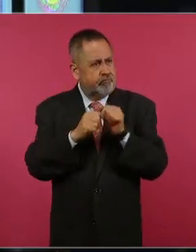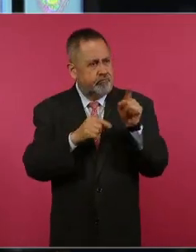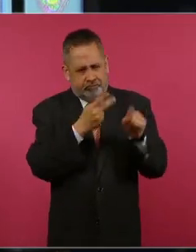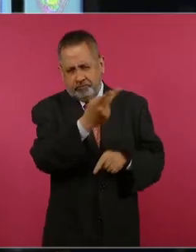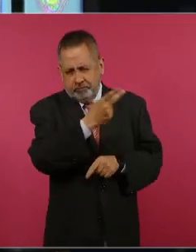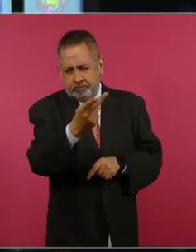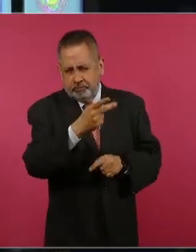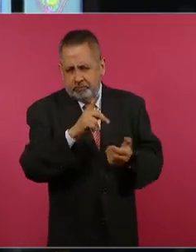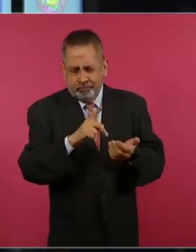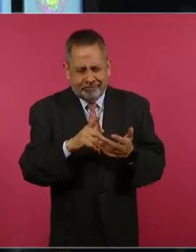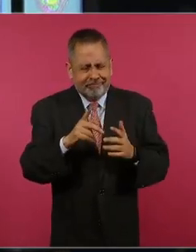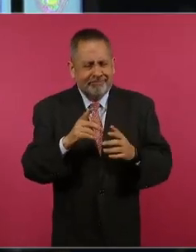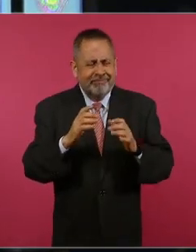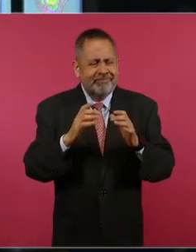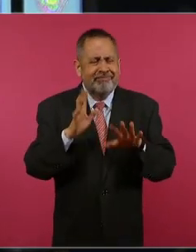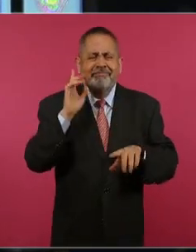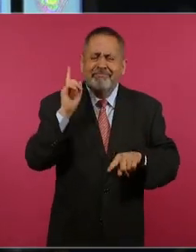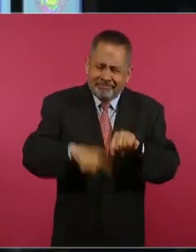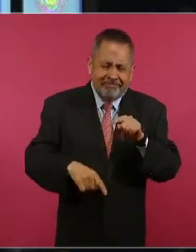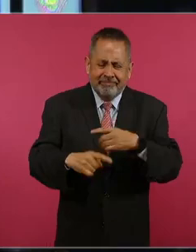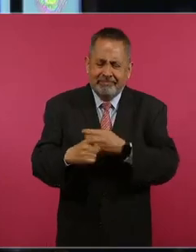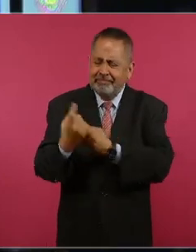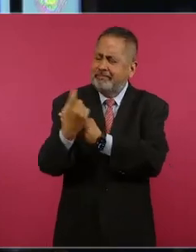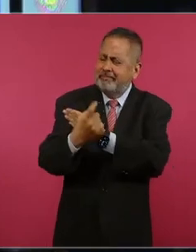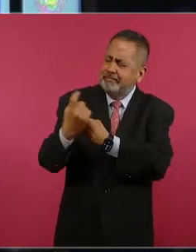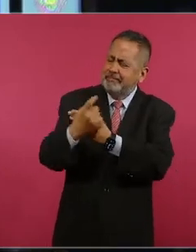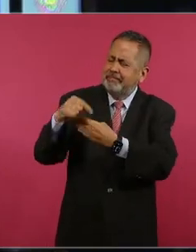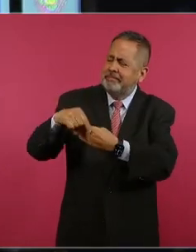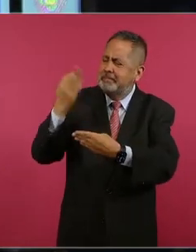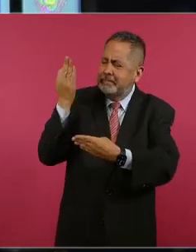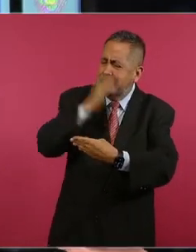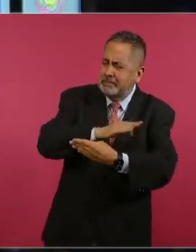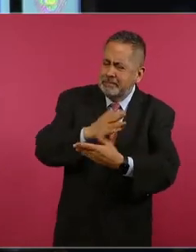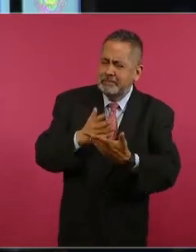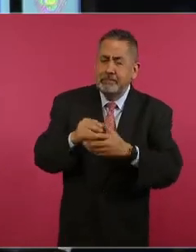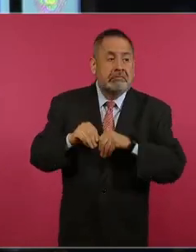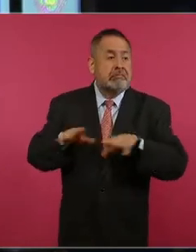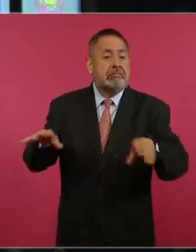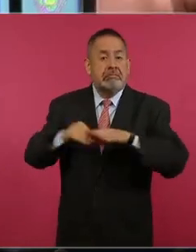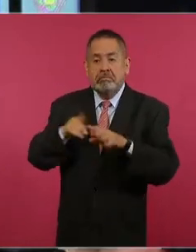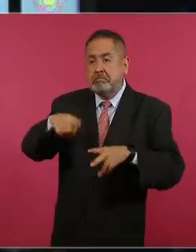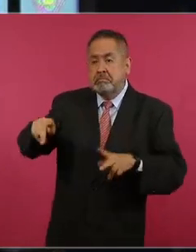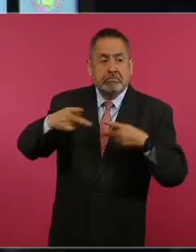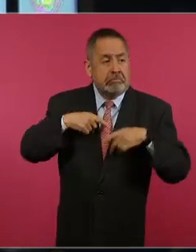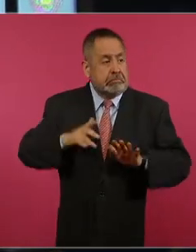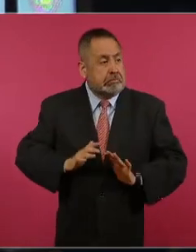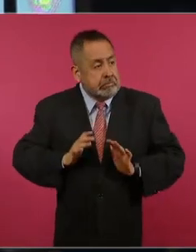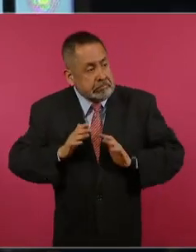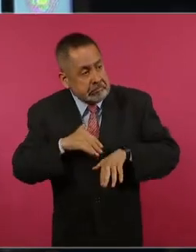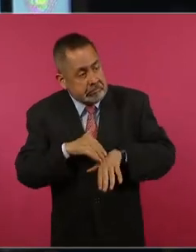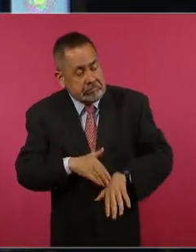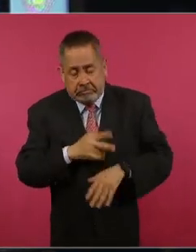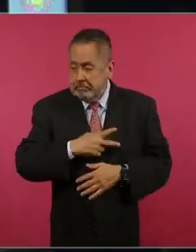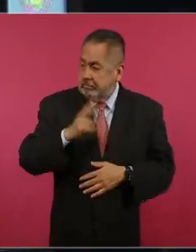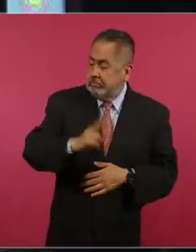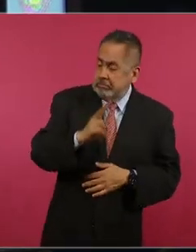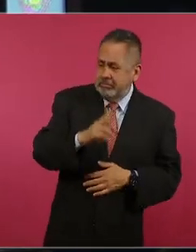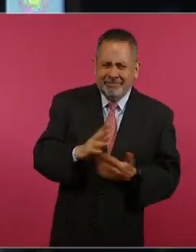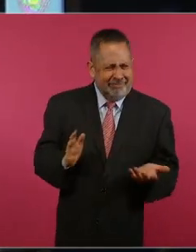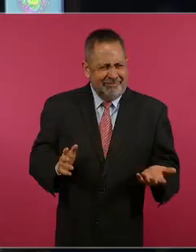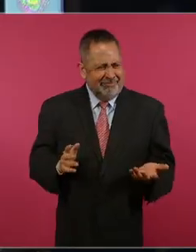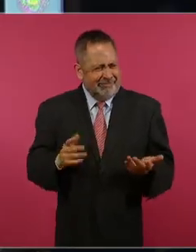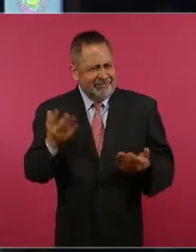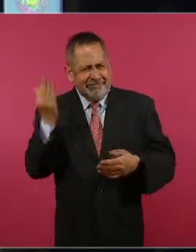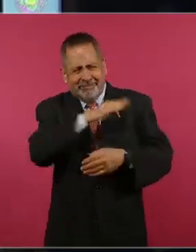de comunicaciones que no solamente dañan a las personas, sino en general el sentido positivo de